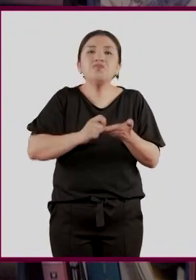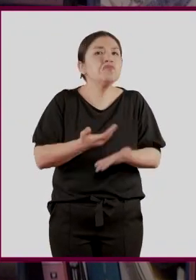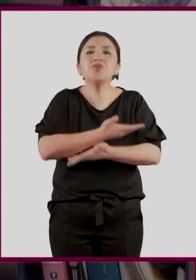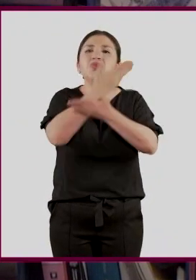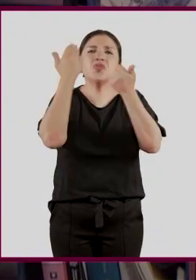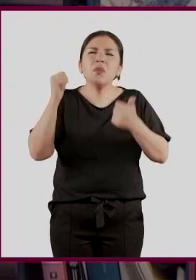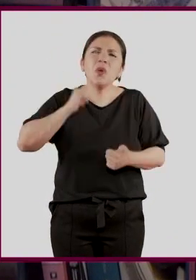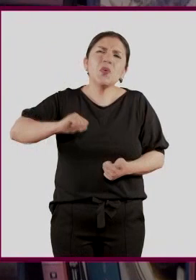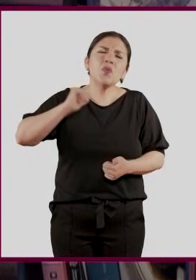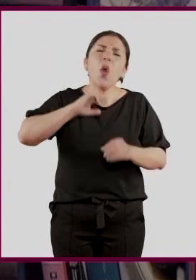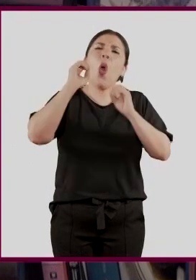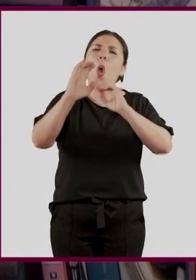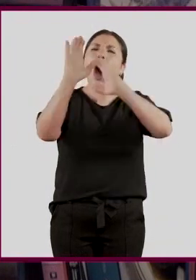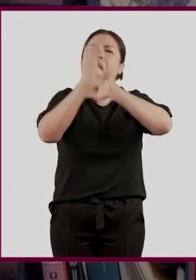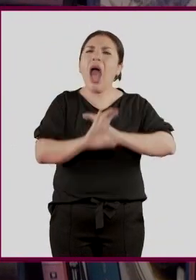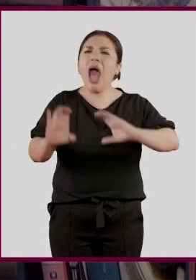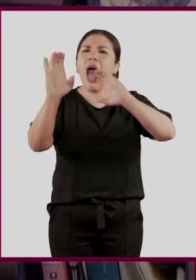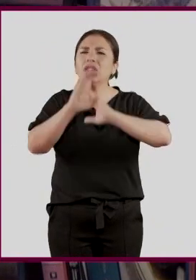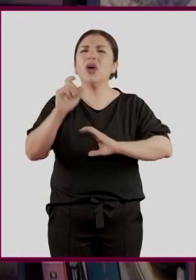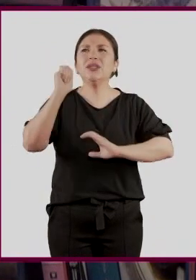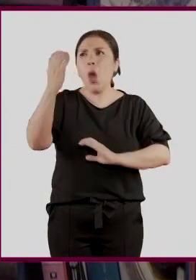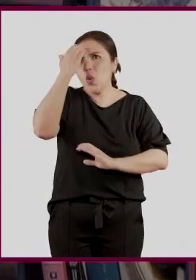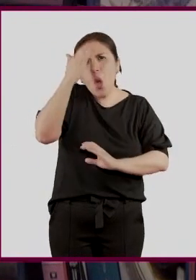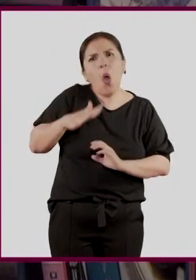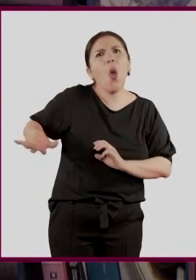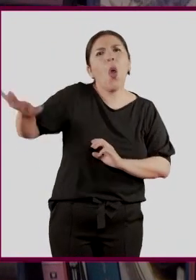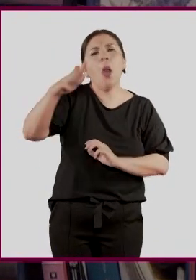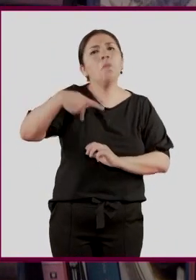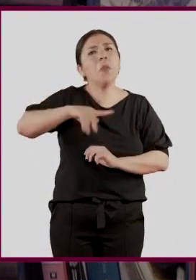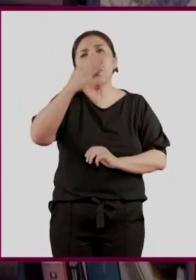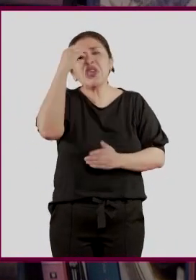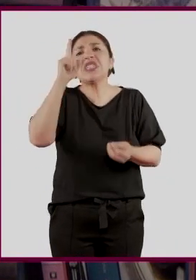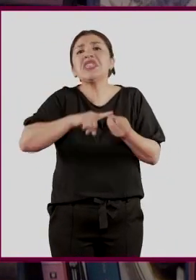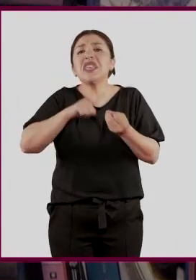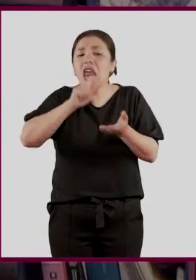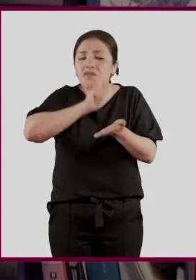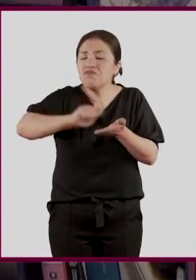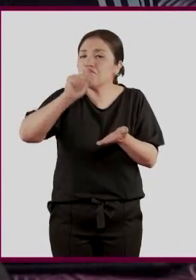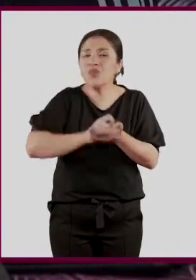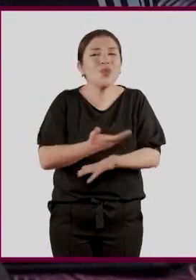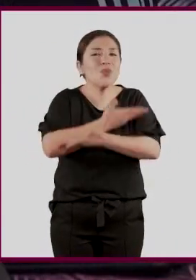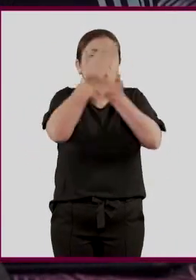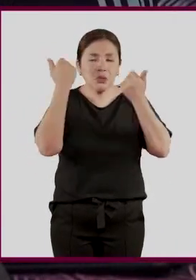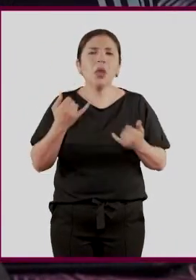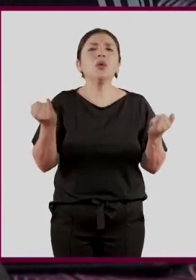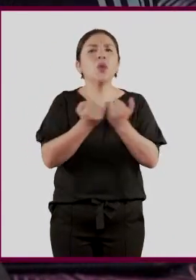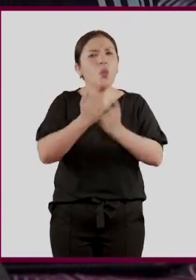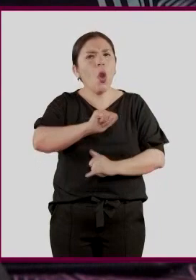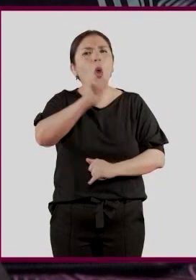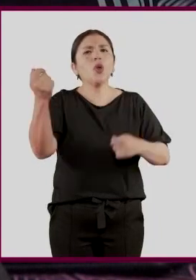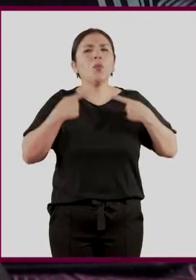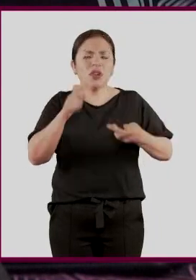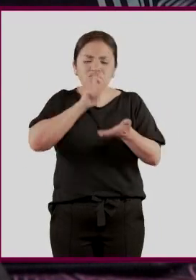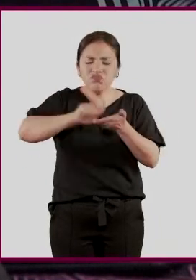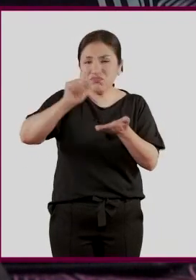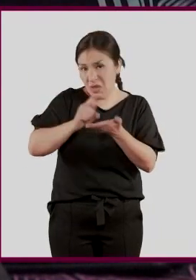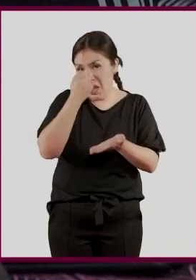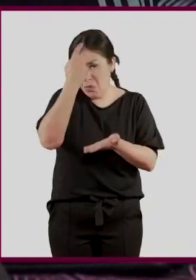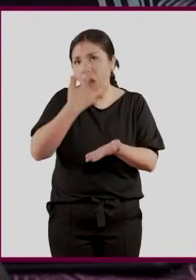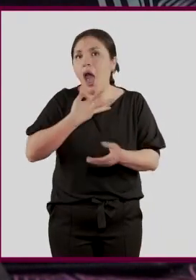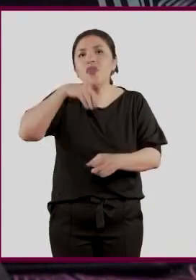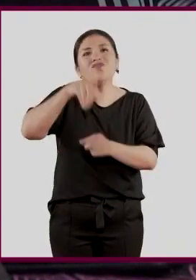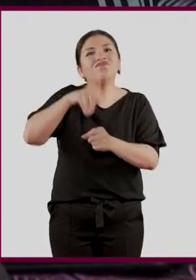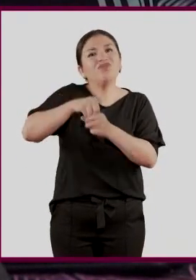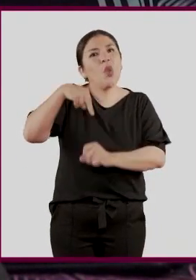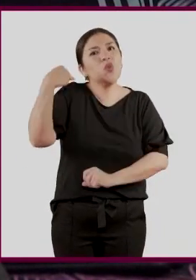poema antiguo o quién compuso una canción que ya es popular en todo un pueblo. Pero también hay autores